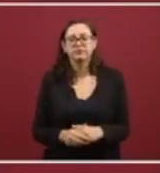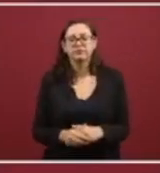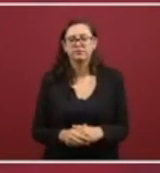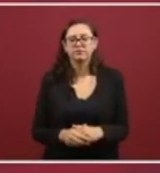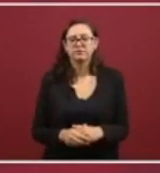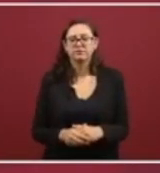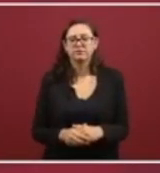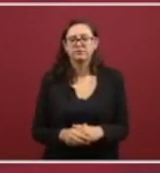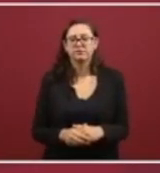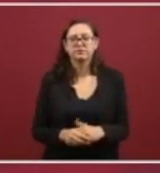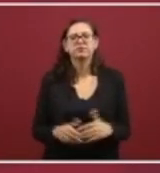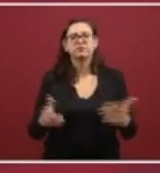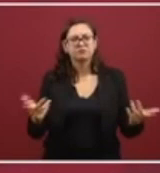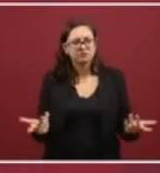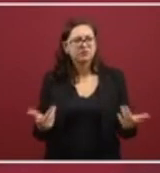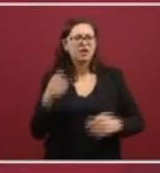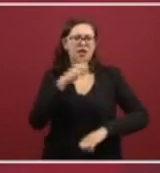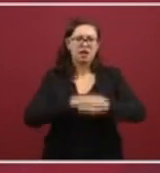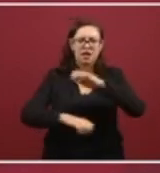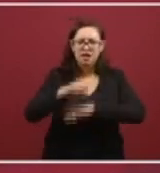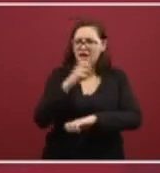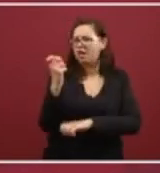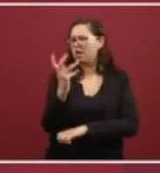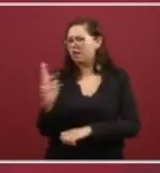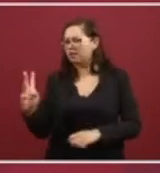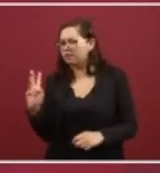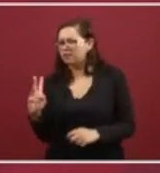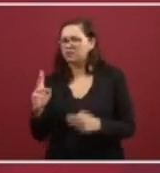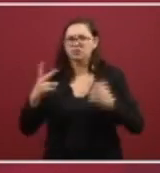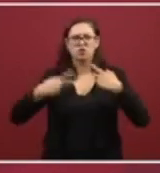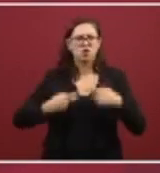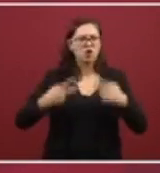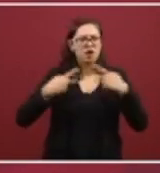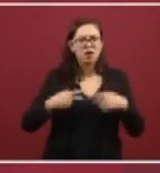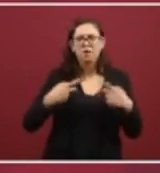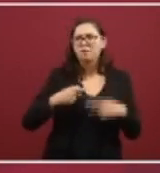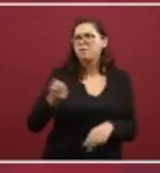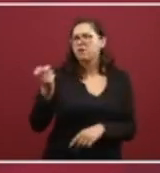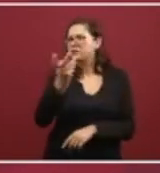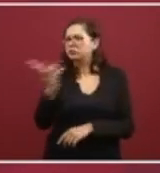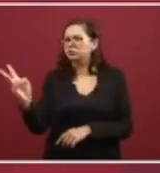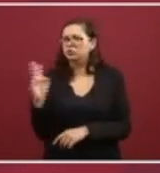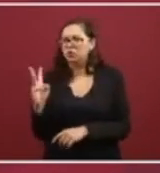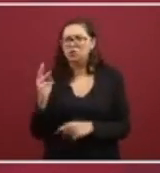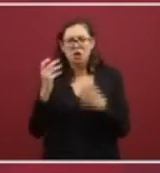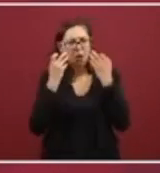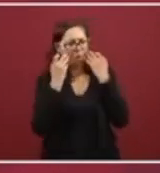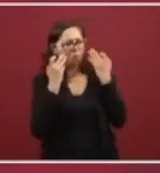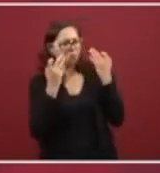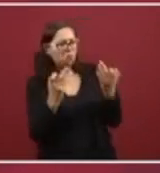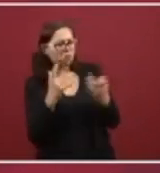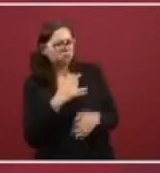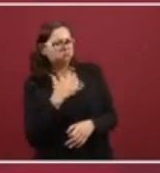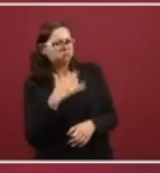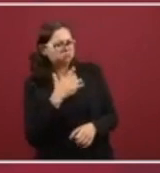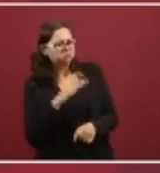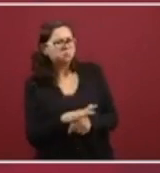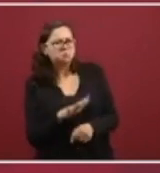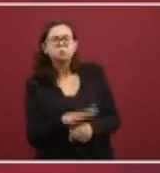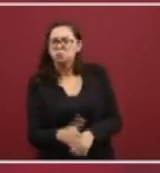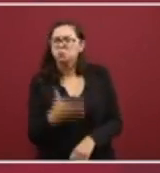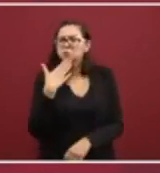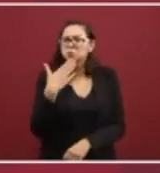percibiendo empresarios y la gente, y así lo están